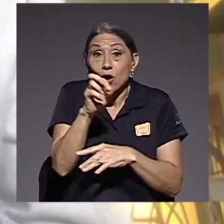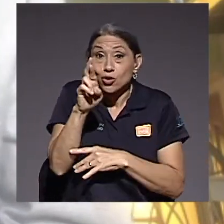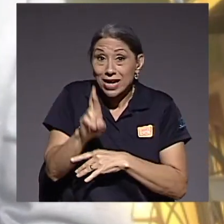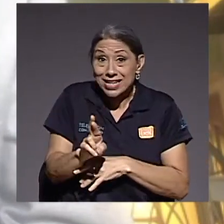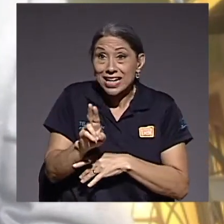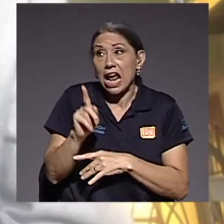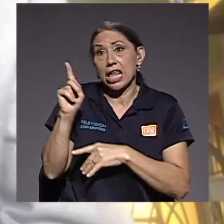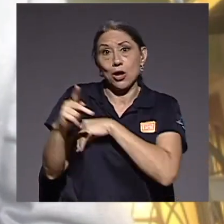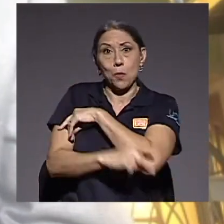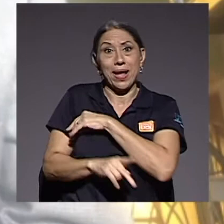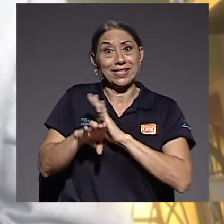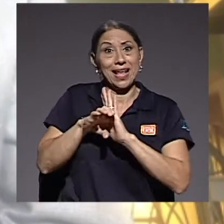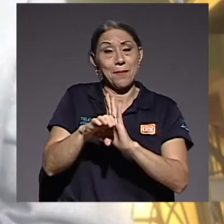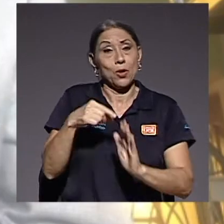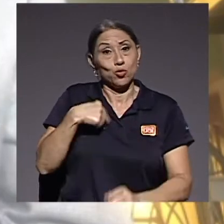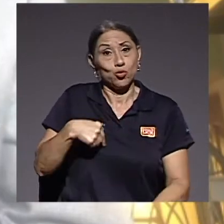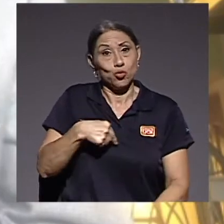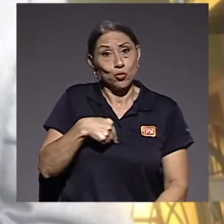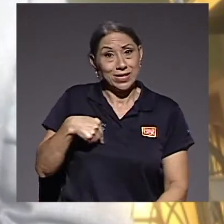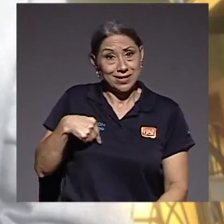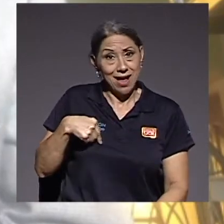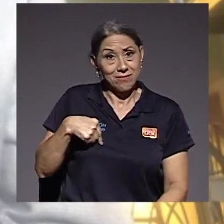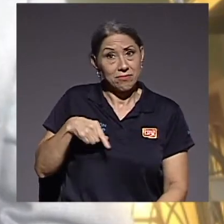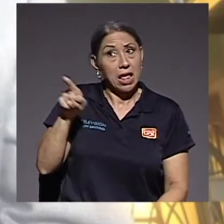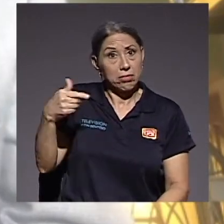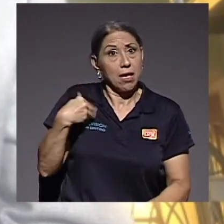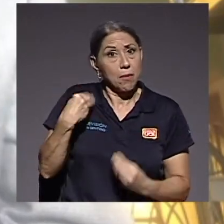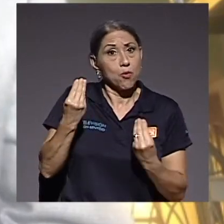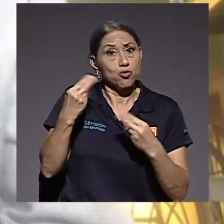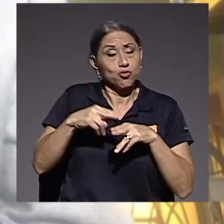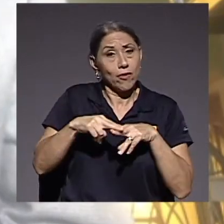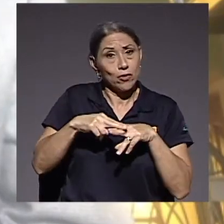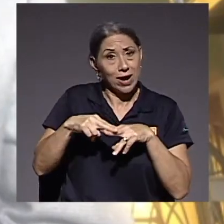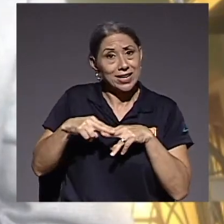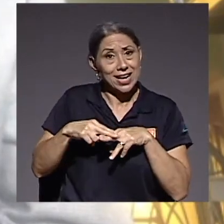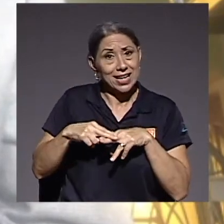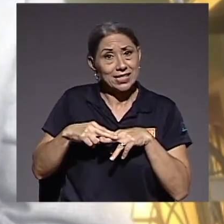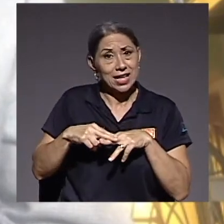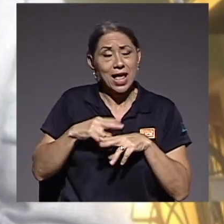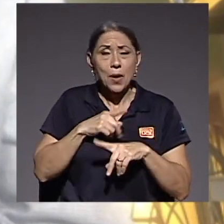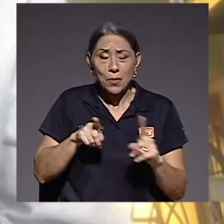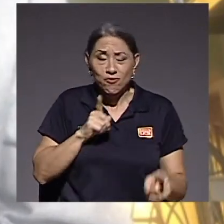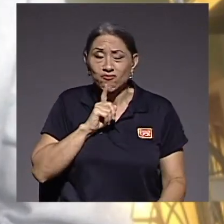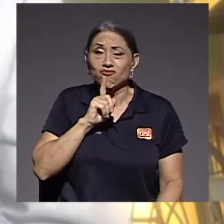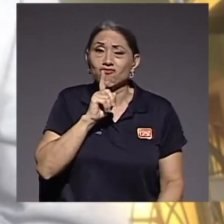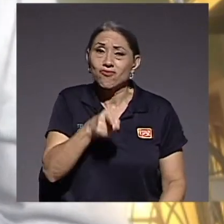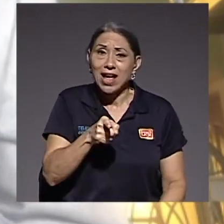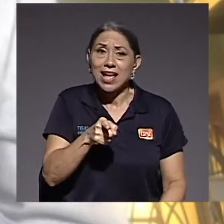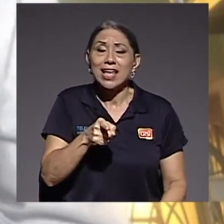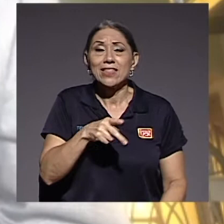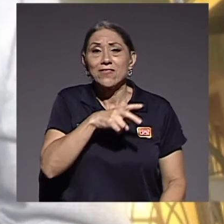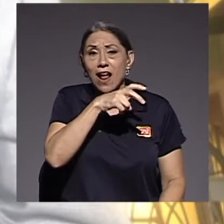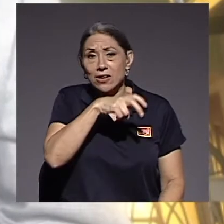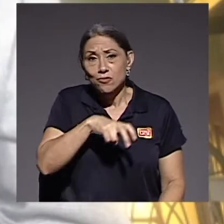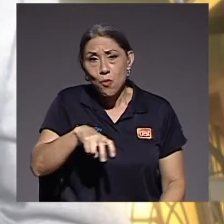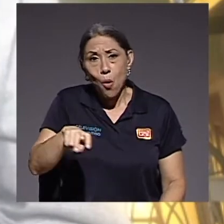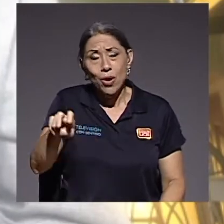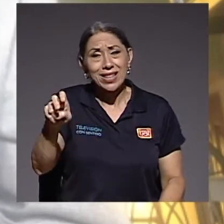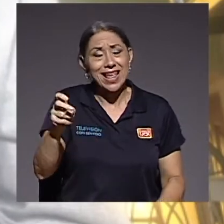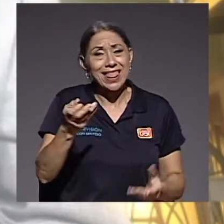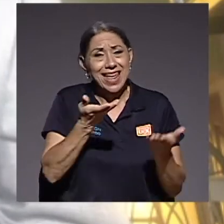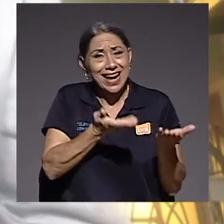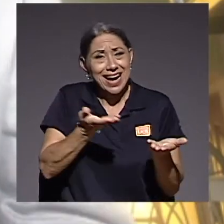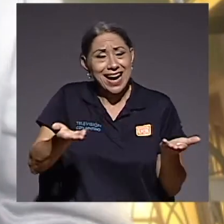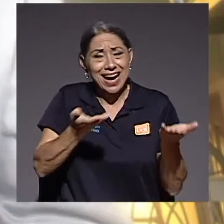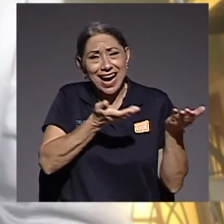ferrocarriles, no hay duda de que el transporte de carga,